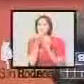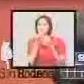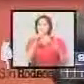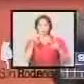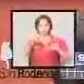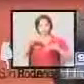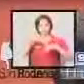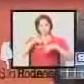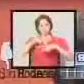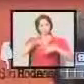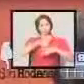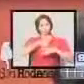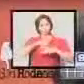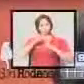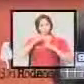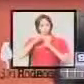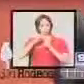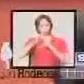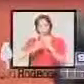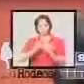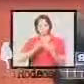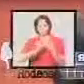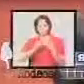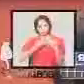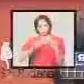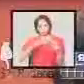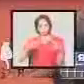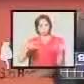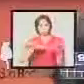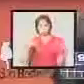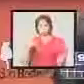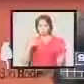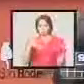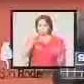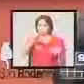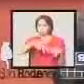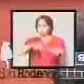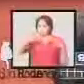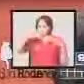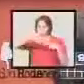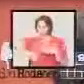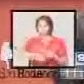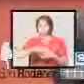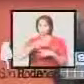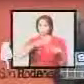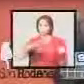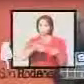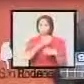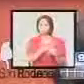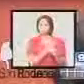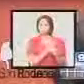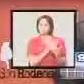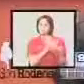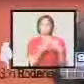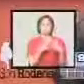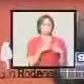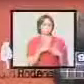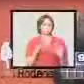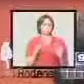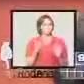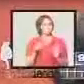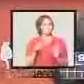genera su actividad productiva en cualquier lugar, ¿verdad?, y vive en ese lugar o va a vivir en ese lugar, le financiamos sin ningún problema. Lo que no